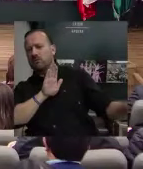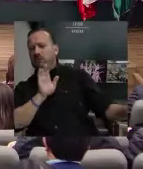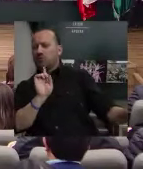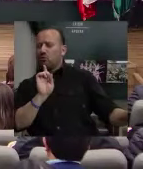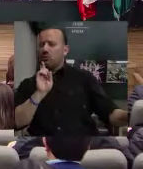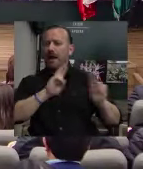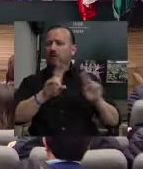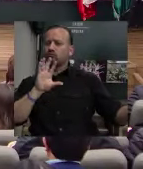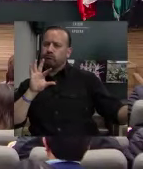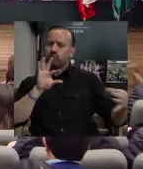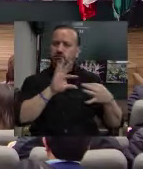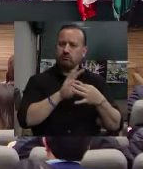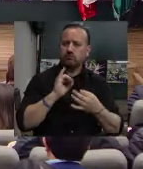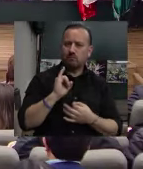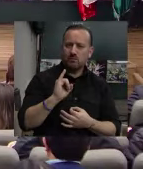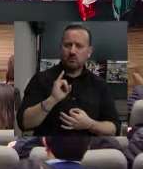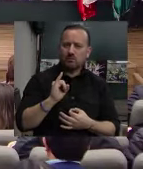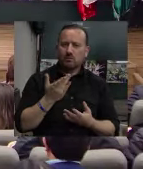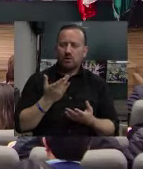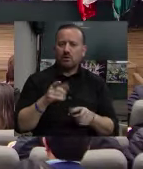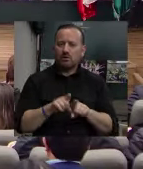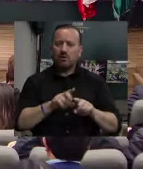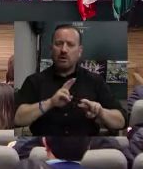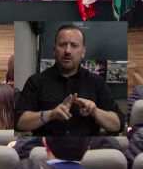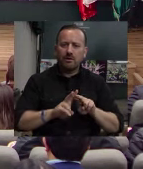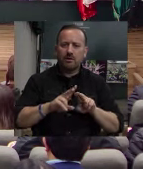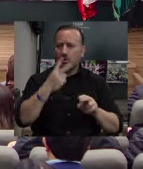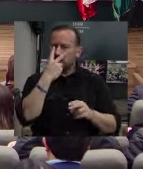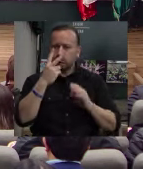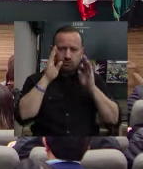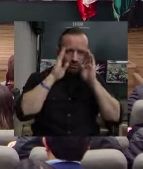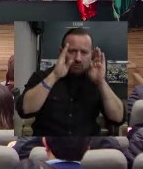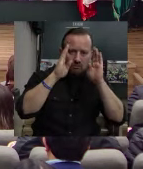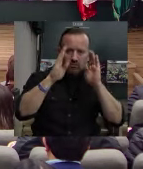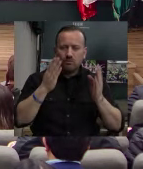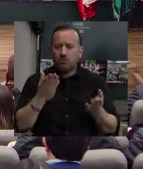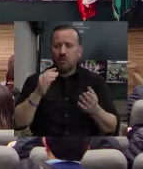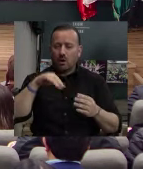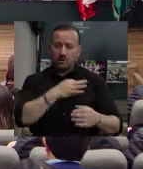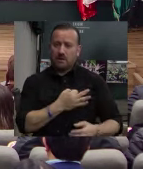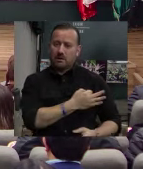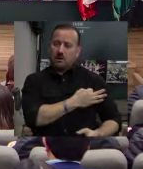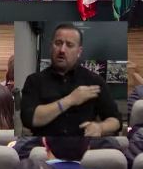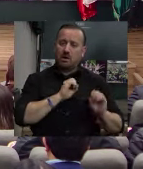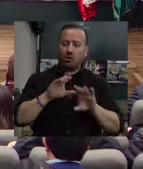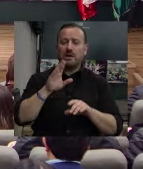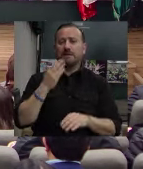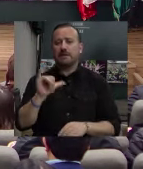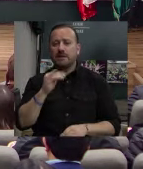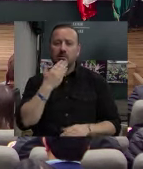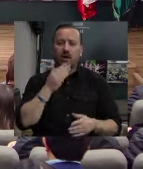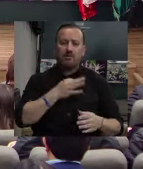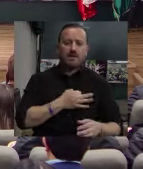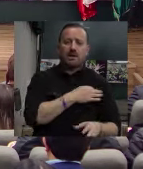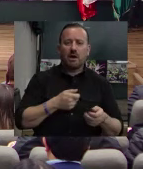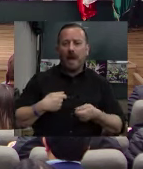conectados con e con lo que está haciendo con la mirada que tiene hoy día el Ministerio de Educación y economía y en este